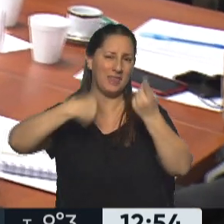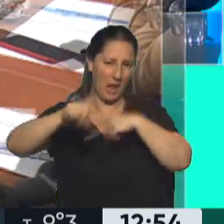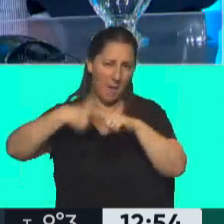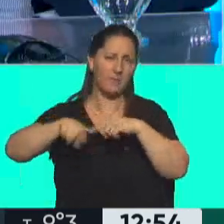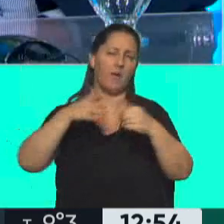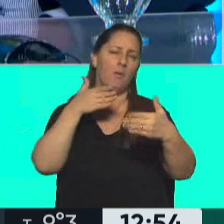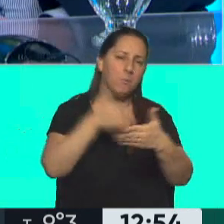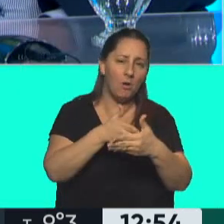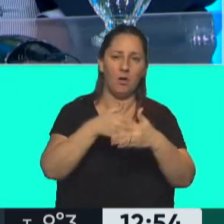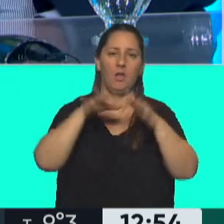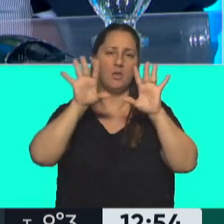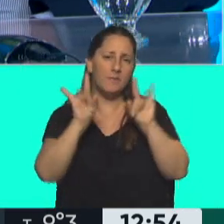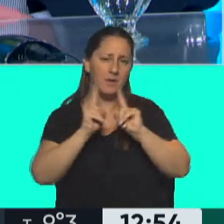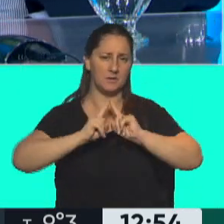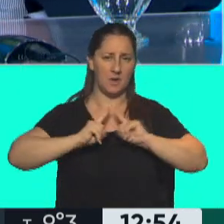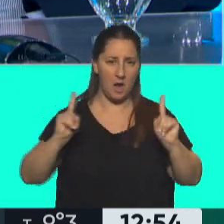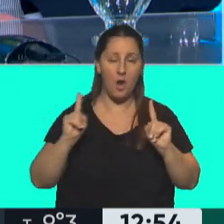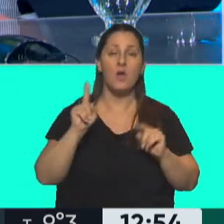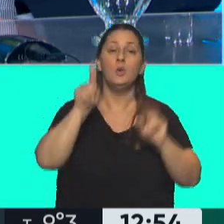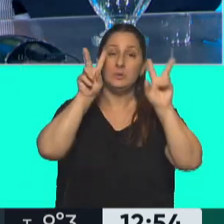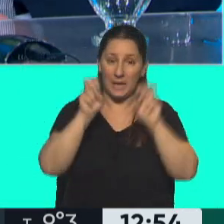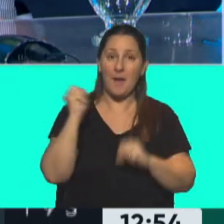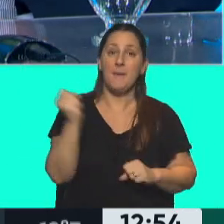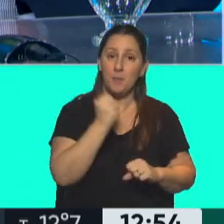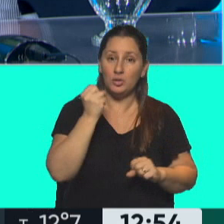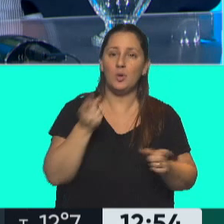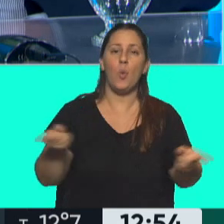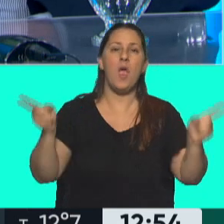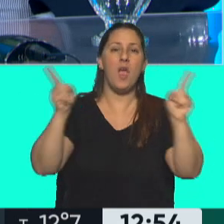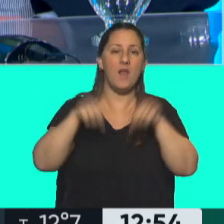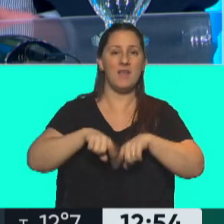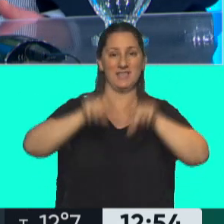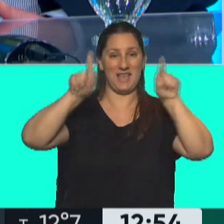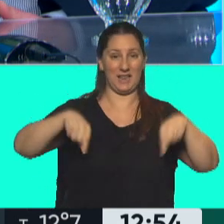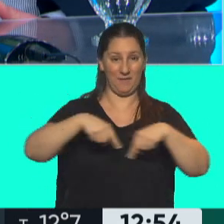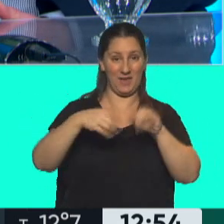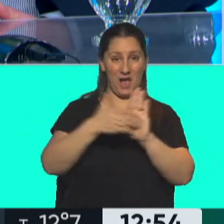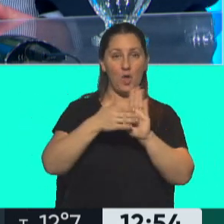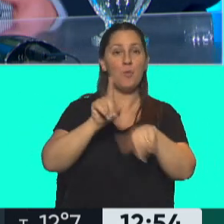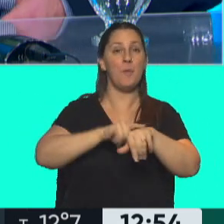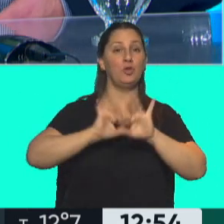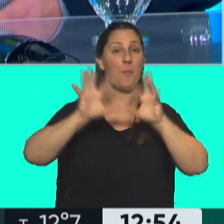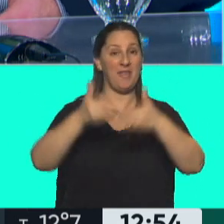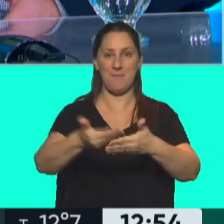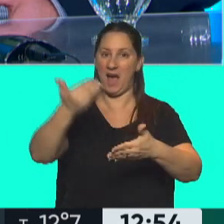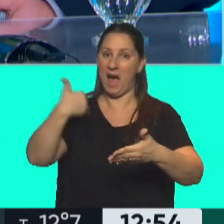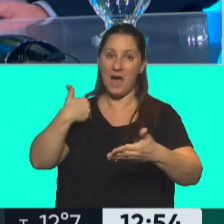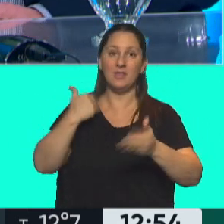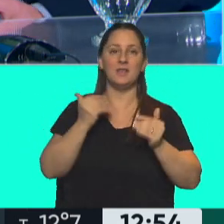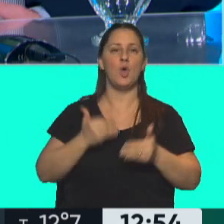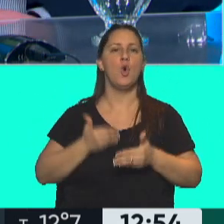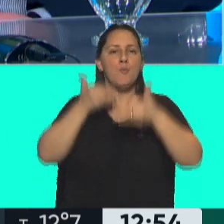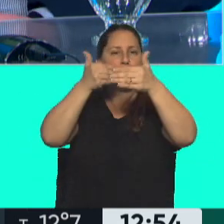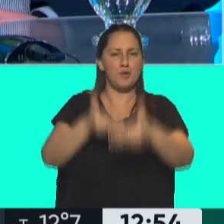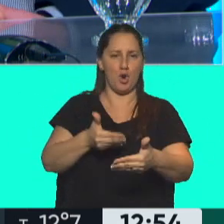muy dificultosos. Más allá de que es un dato importante, estamos volviendo a los niveles de certificación previos a la pandemia. Durante la pandemia se prorrogaron